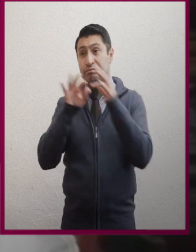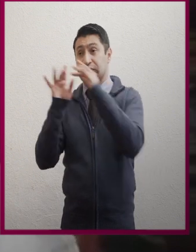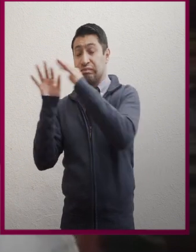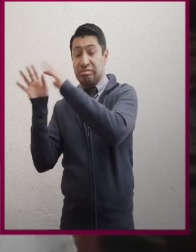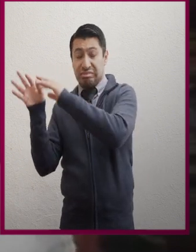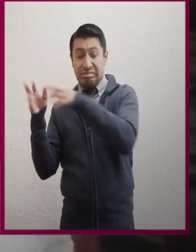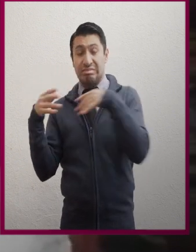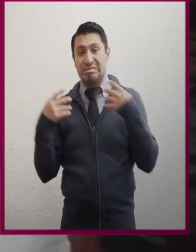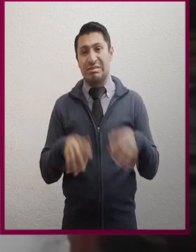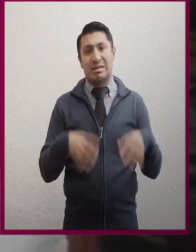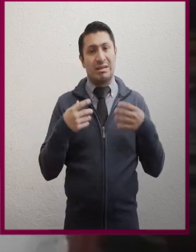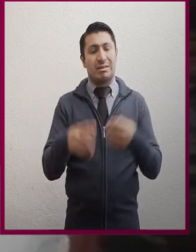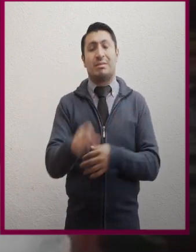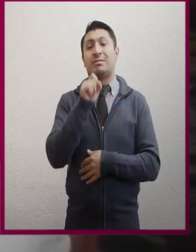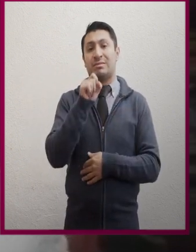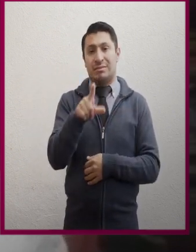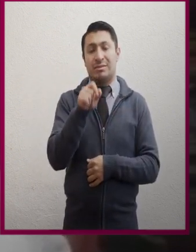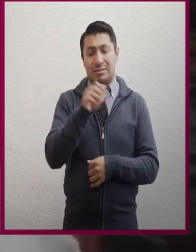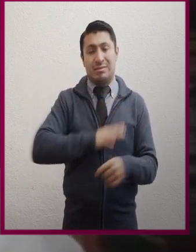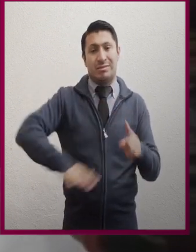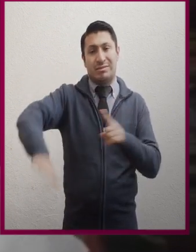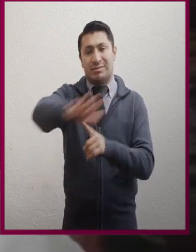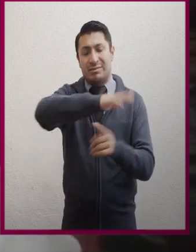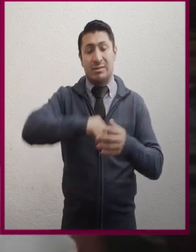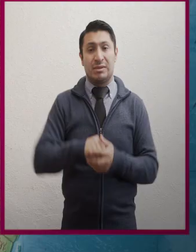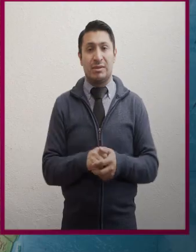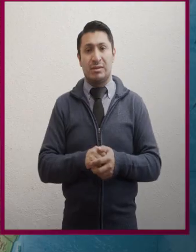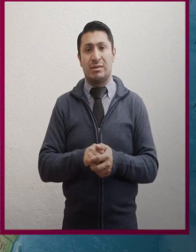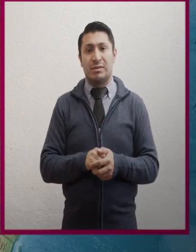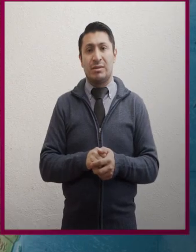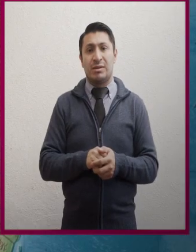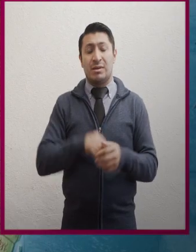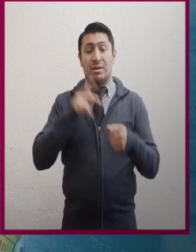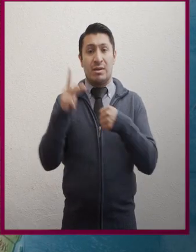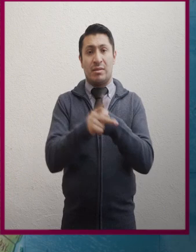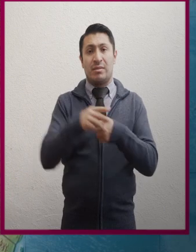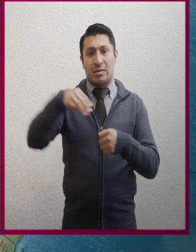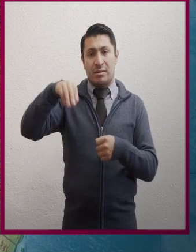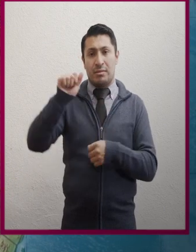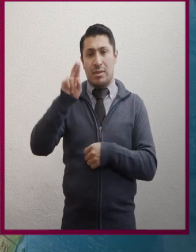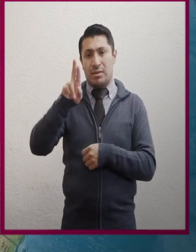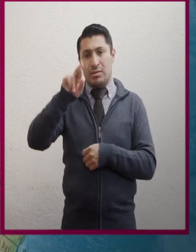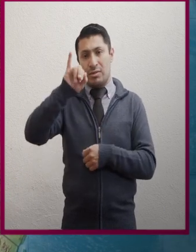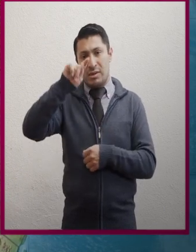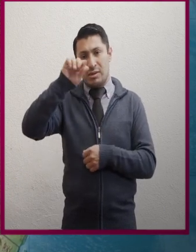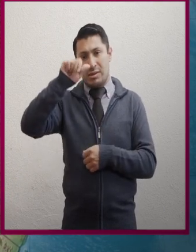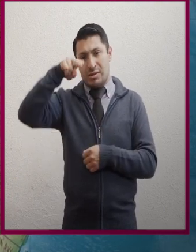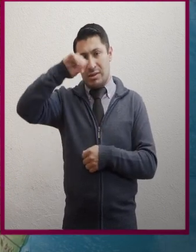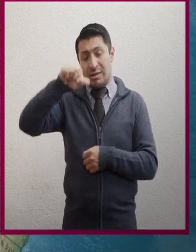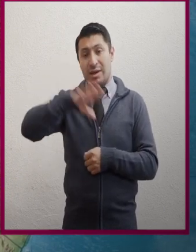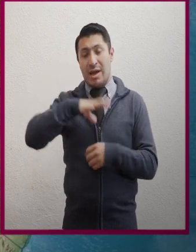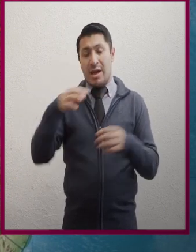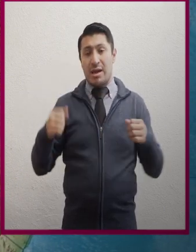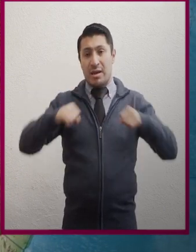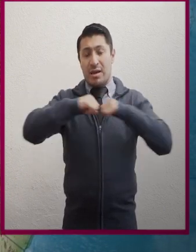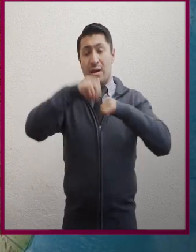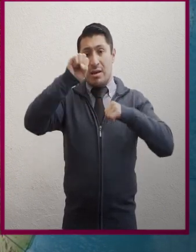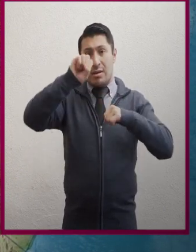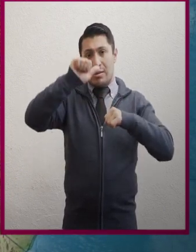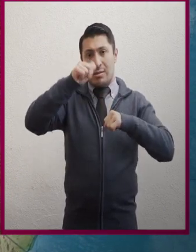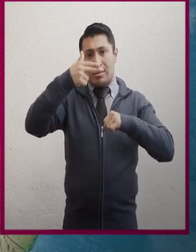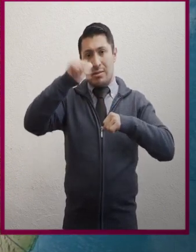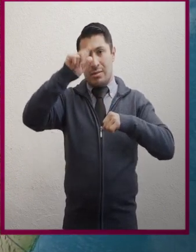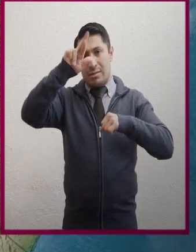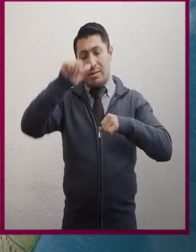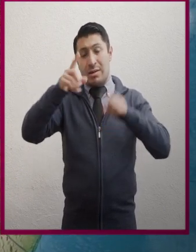el movimiento de migrantes también en esta zona, ¿no? La República Islámica de Mauritania es un país que colinda al norte